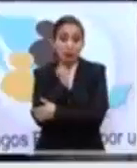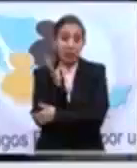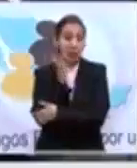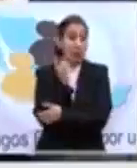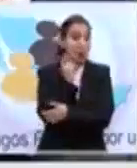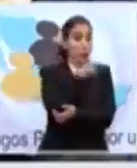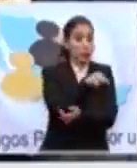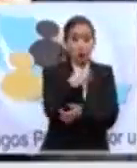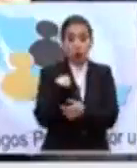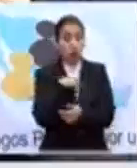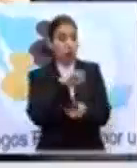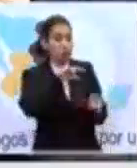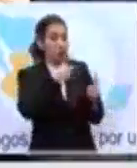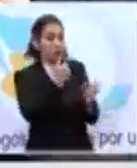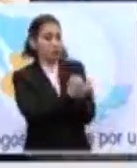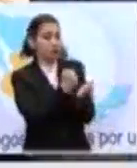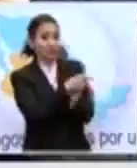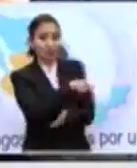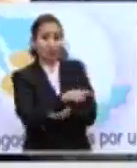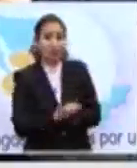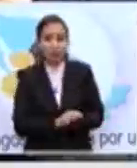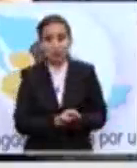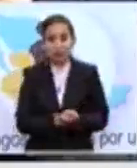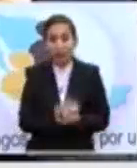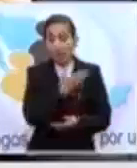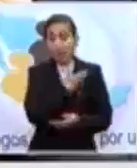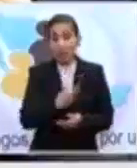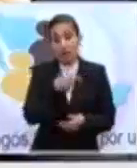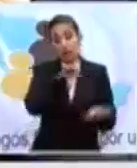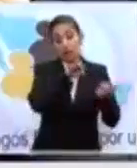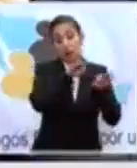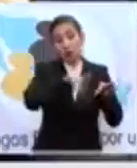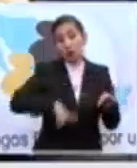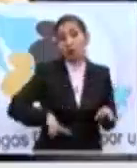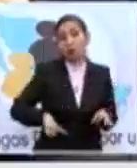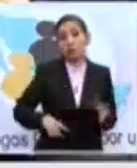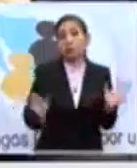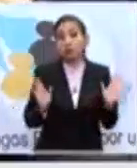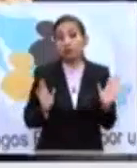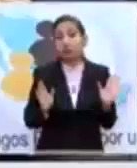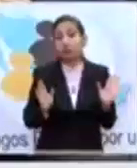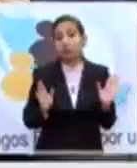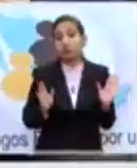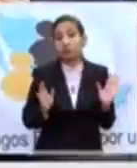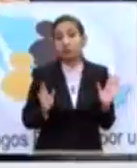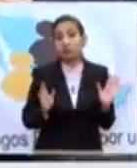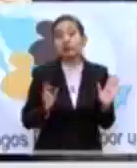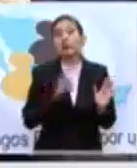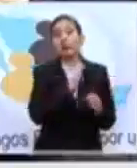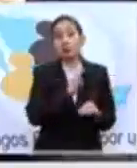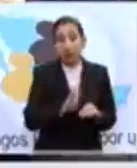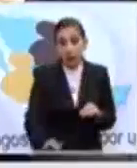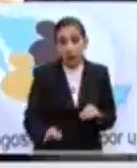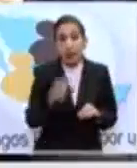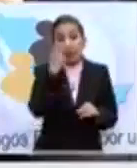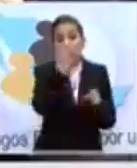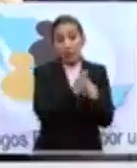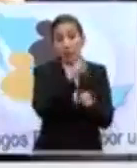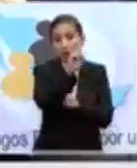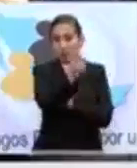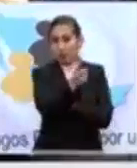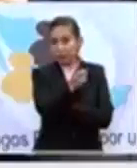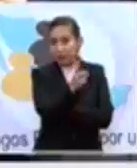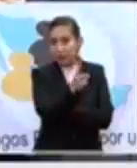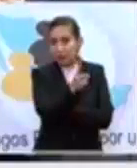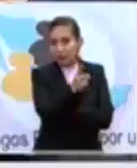Cámara de Diputados que nosotros. El presidente es un empleado de la nación, fue electo y a partir del 1 de